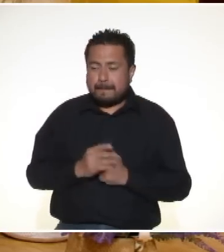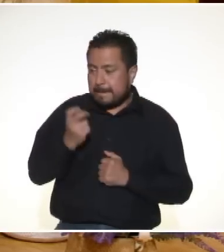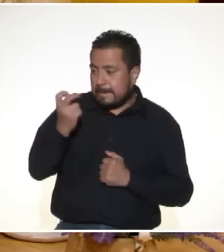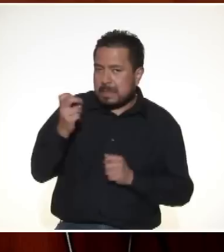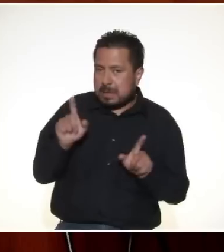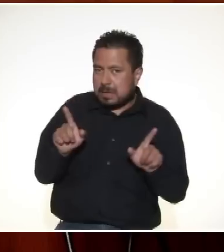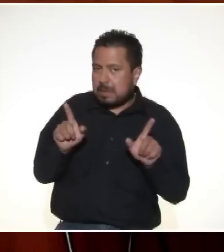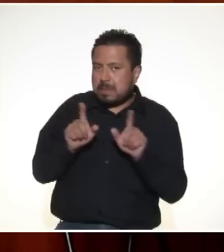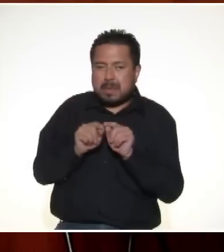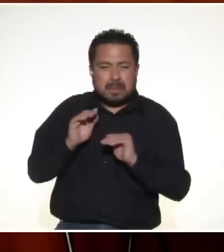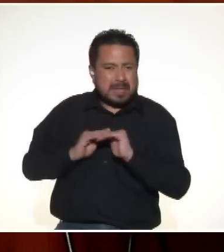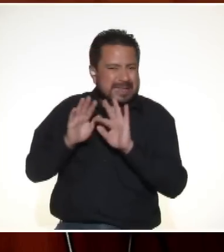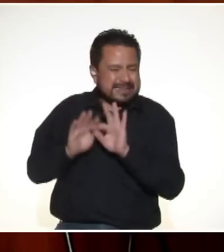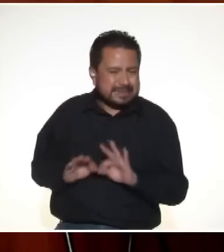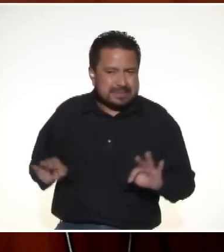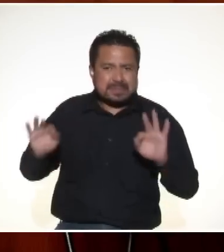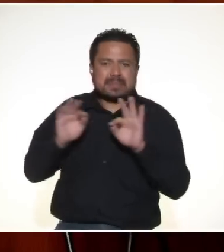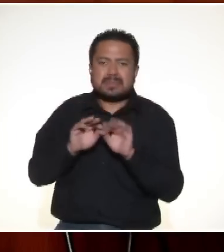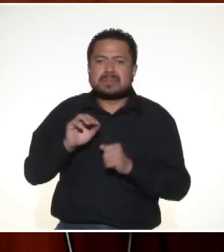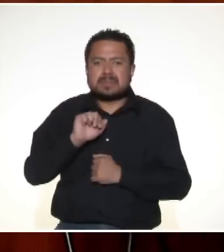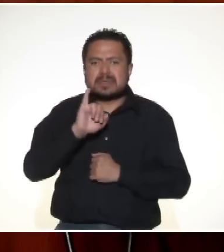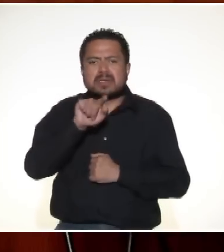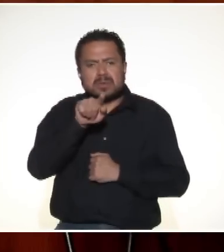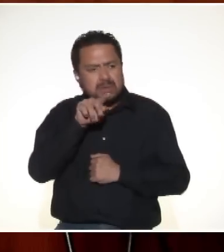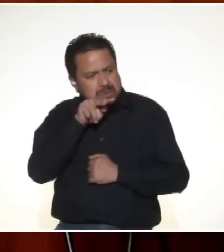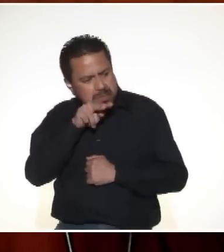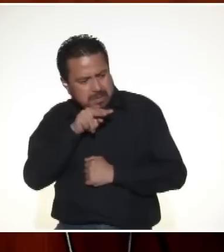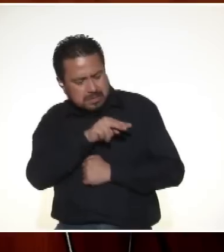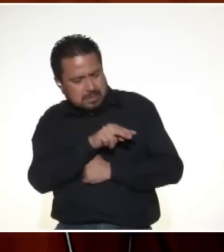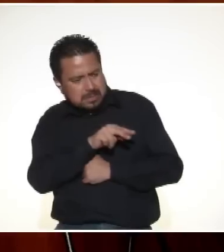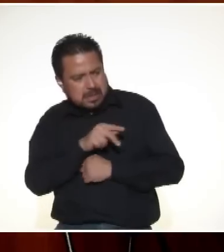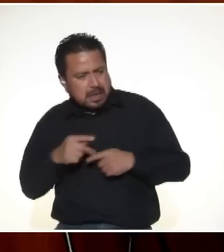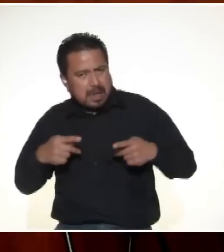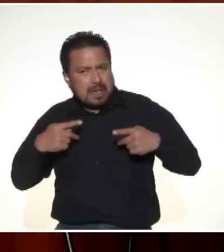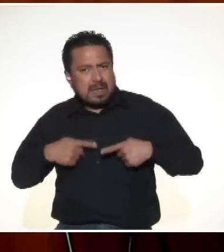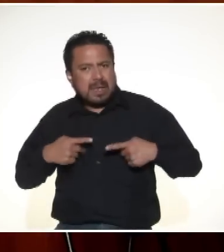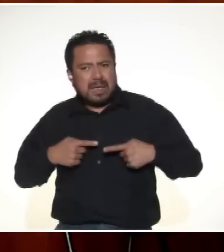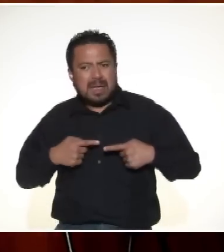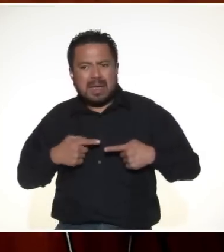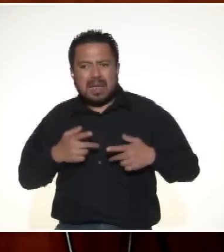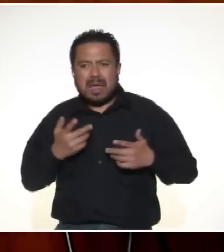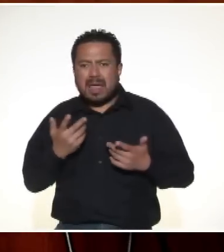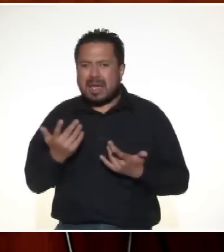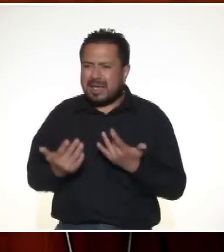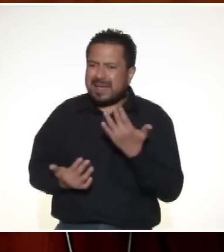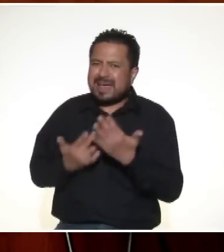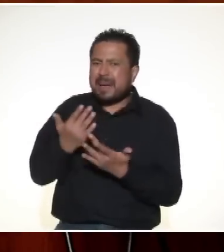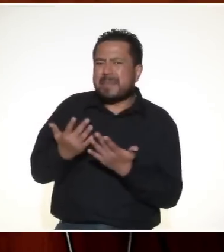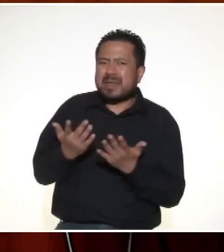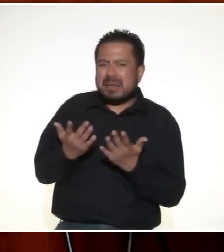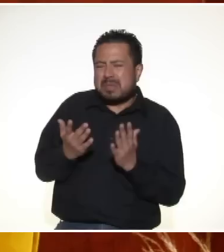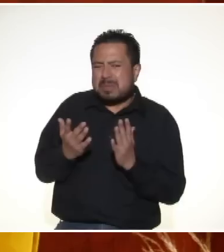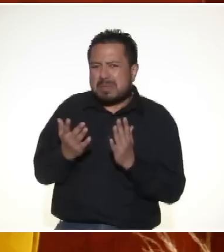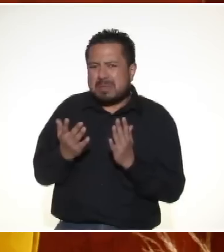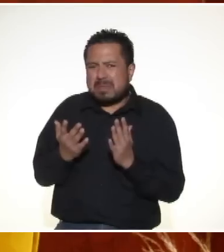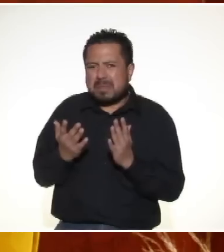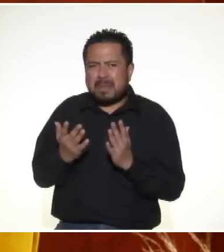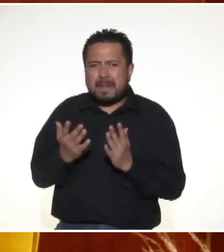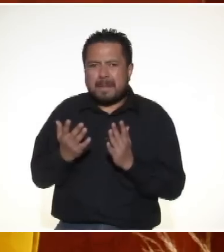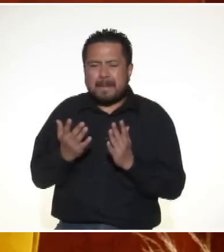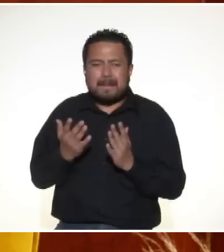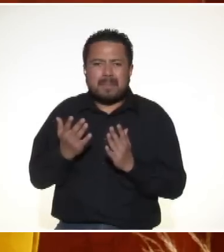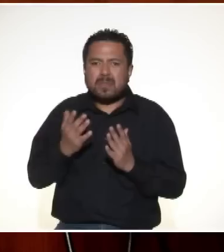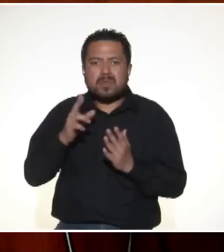como indispensable. Okay. Ahora, si tú ves que la persona tiene quemaduras, como planteaba ahorita Hernán, que